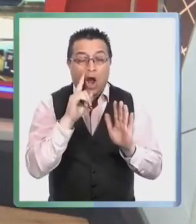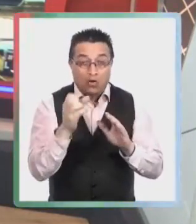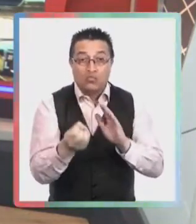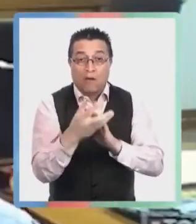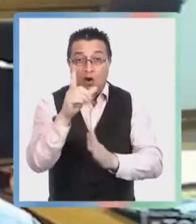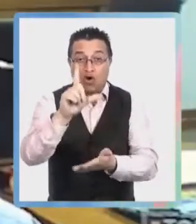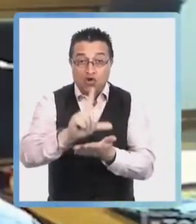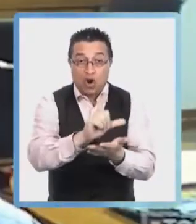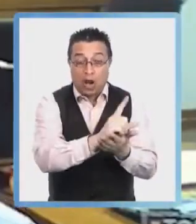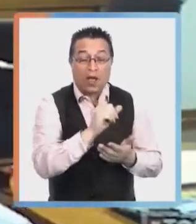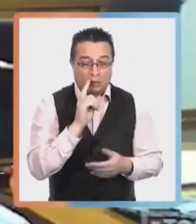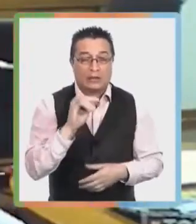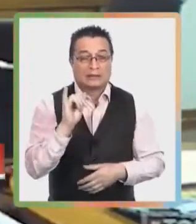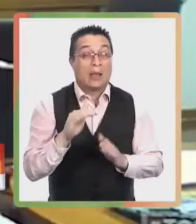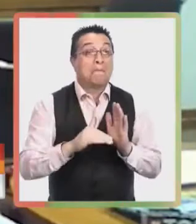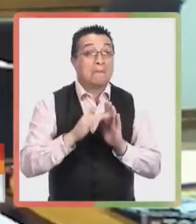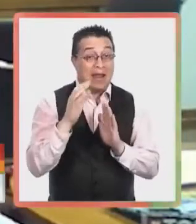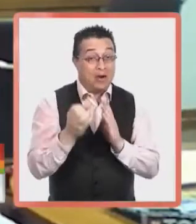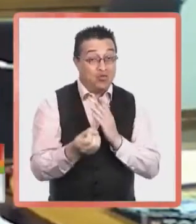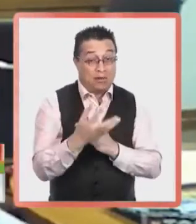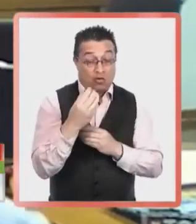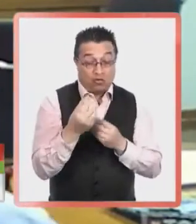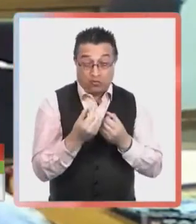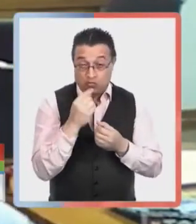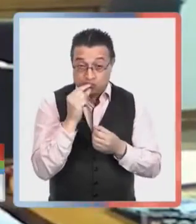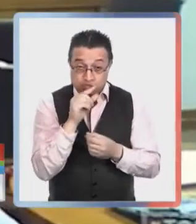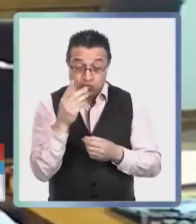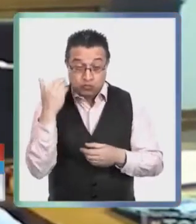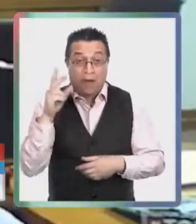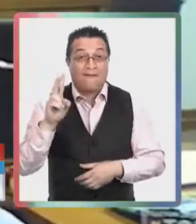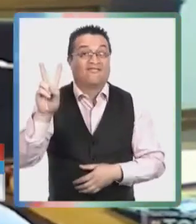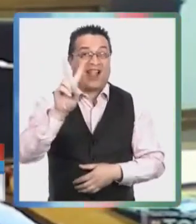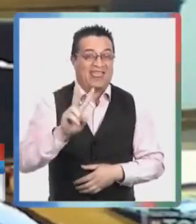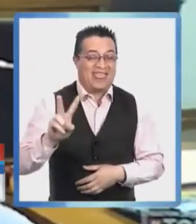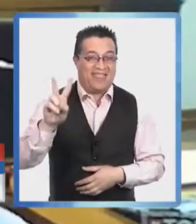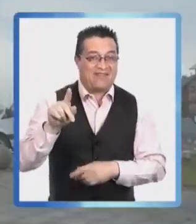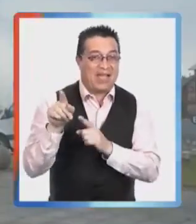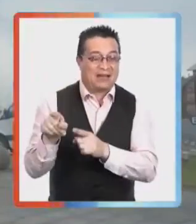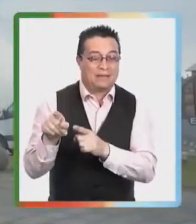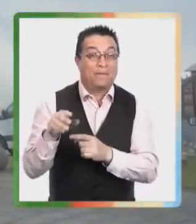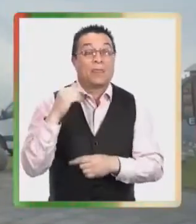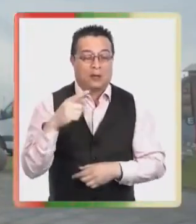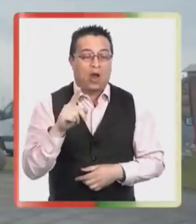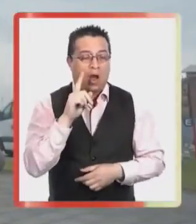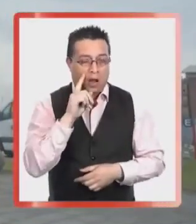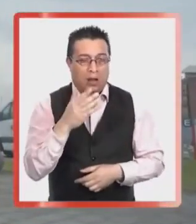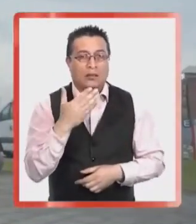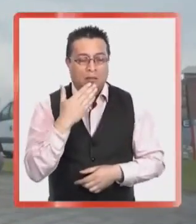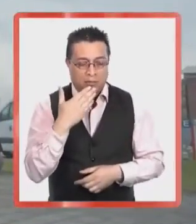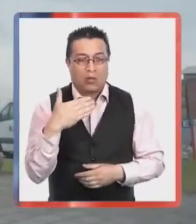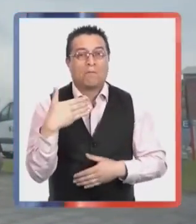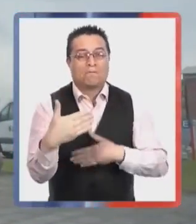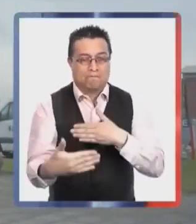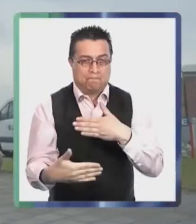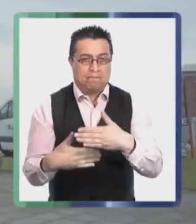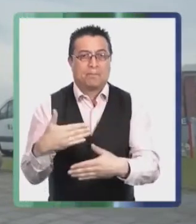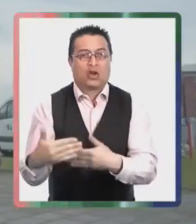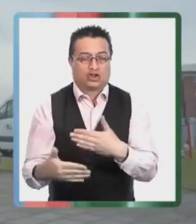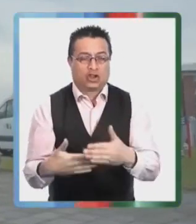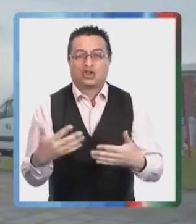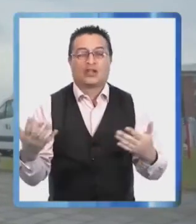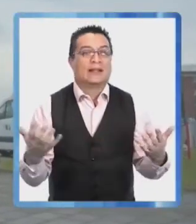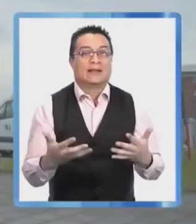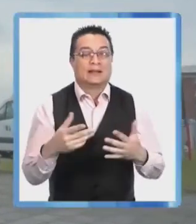así bueno los más nuevos y quizá el más recientemente abierto fue el de valdivia pero hay que decir también que estamos en un proceso